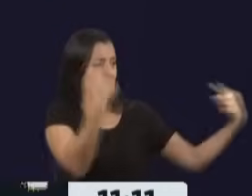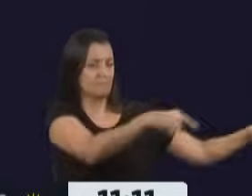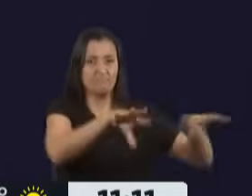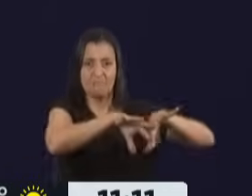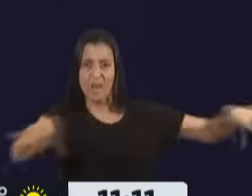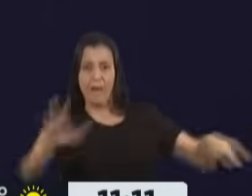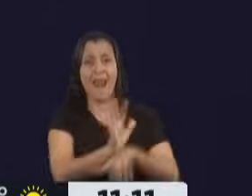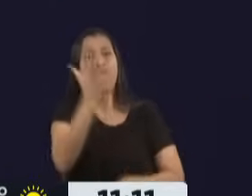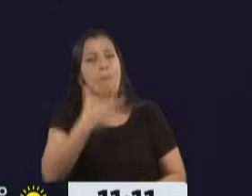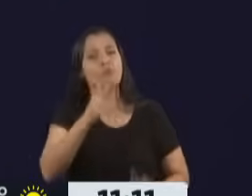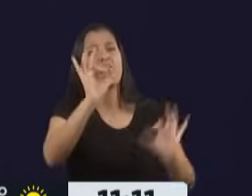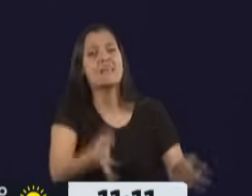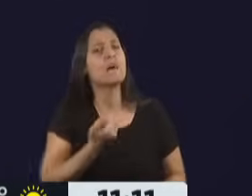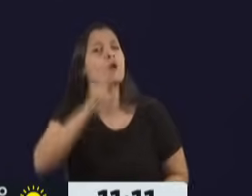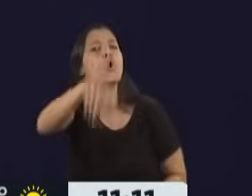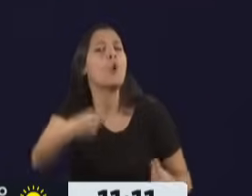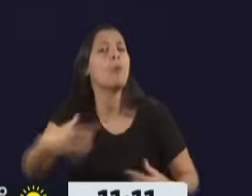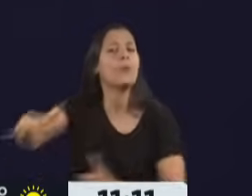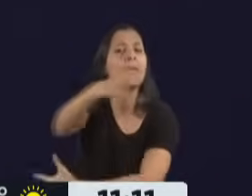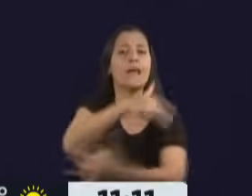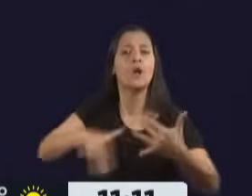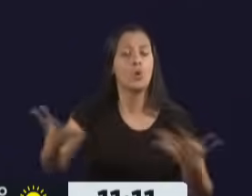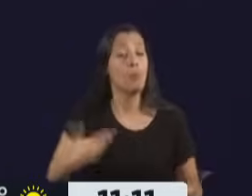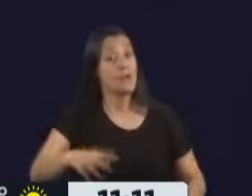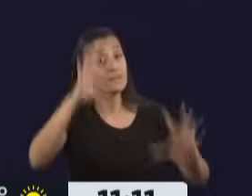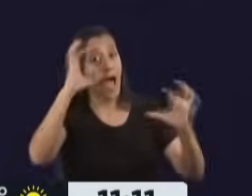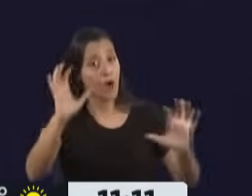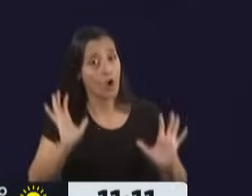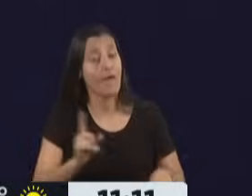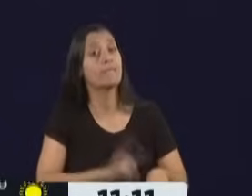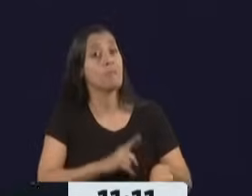Sería interesante saberlo. Les recuerdo que